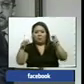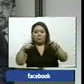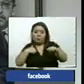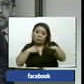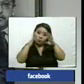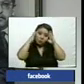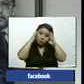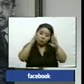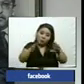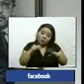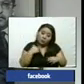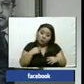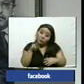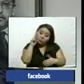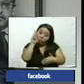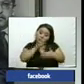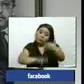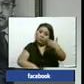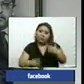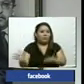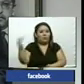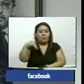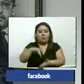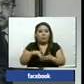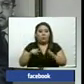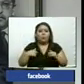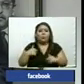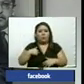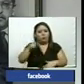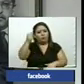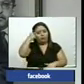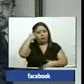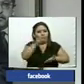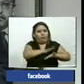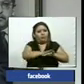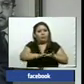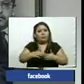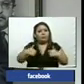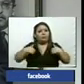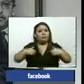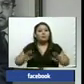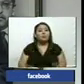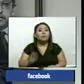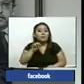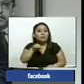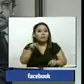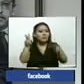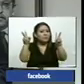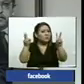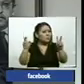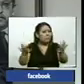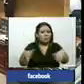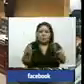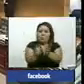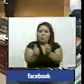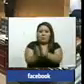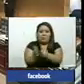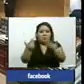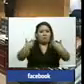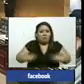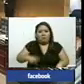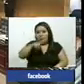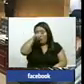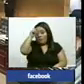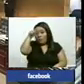atento y siguiendo los acontecimientos, pero le repito que tengo mi conciencia muy tranquila. Aseguró que este tema no perjudicará su trabajo dentro de